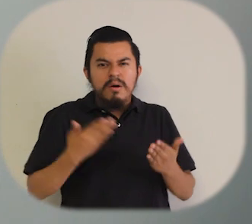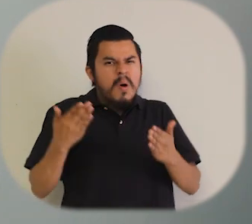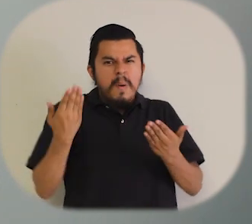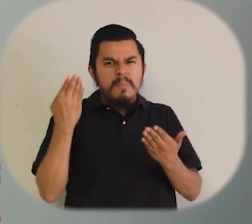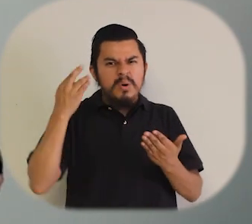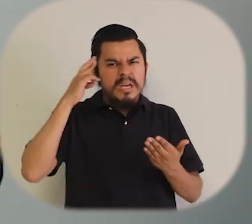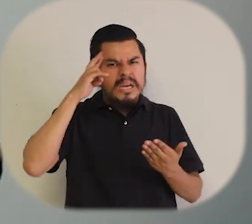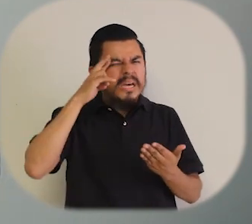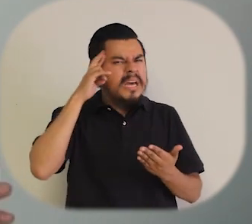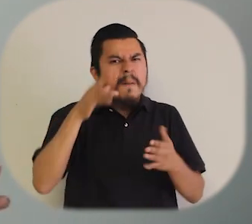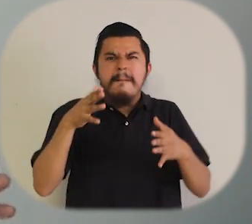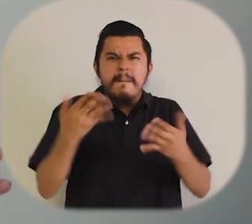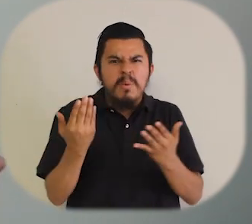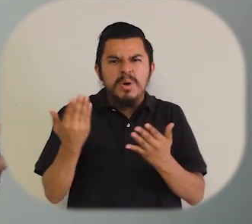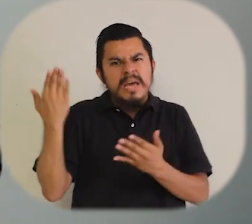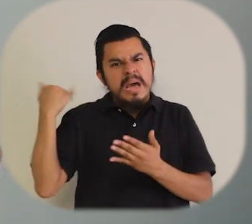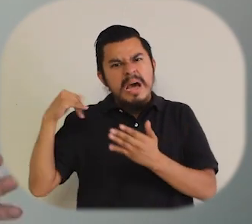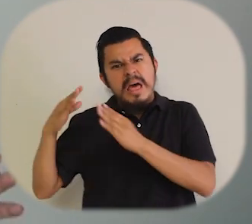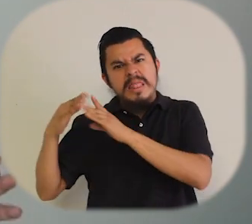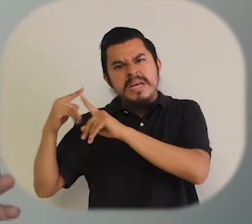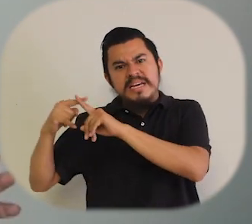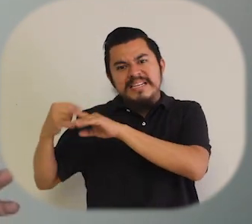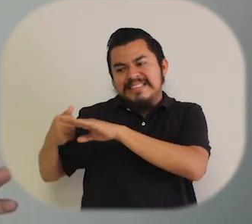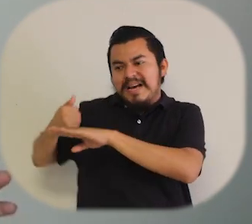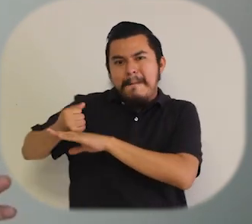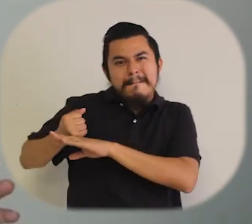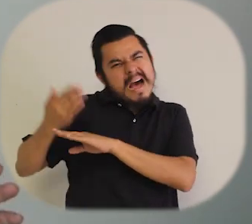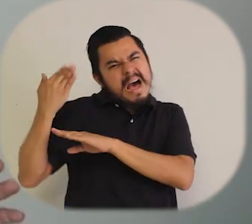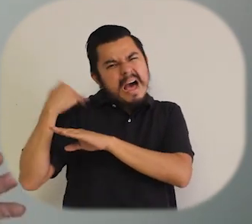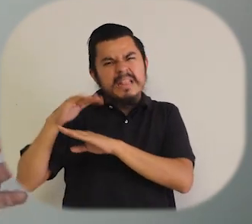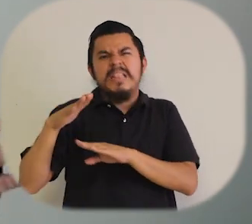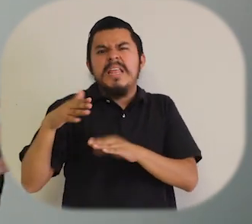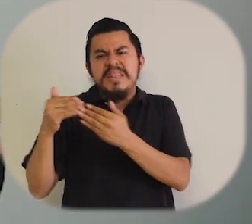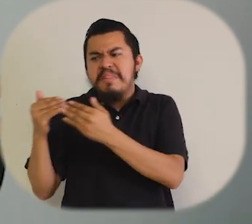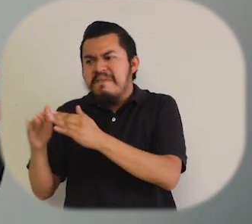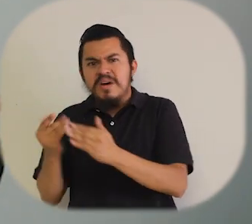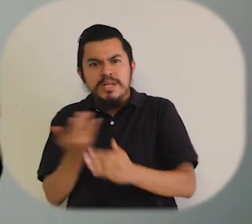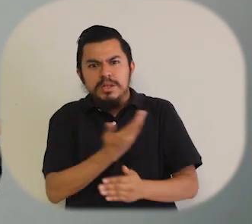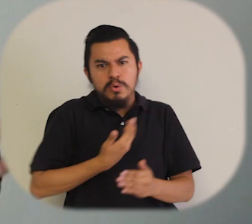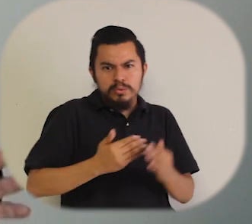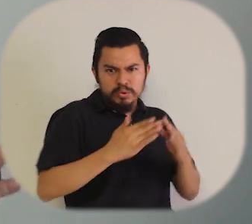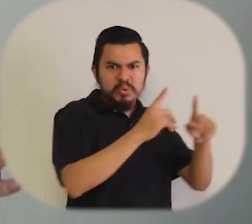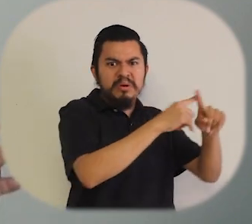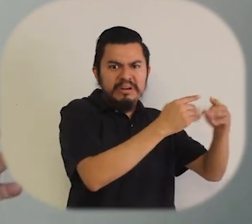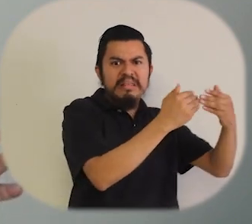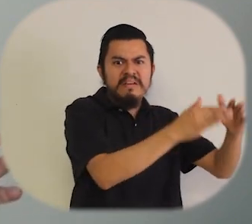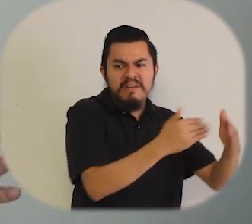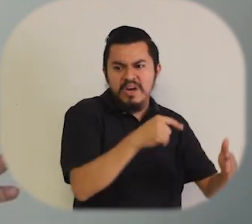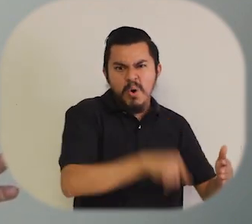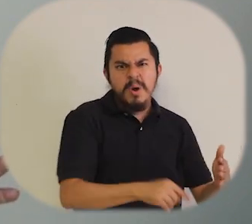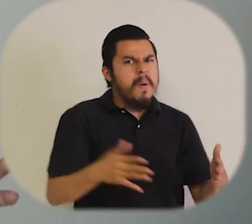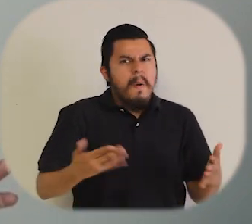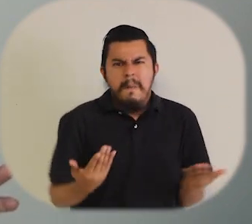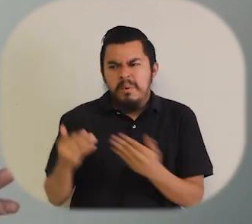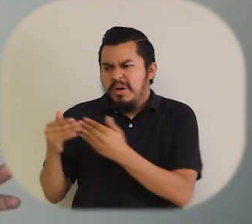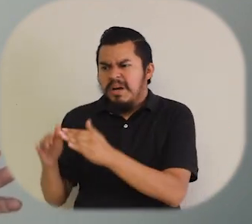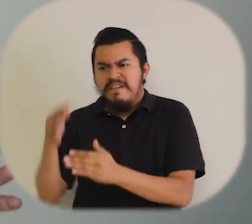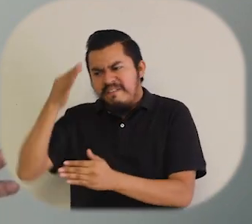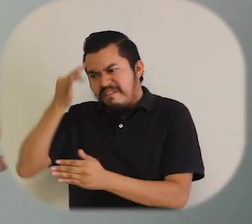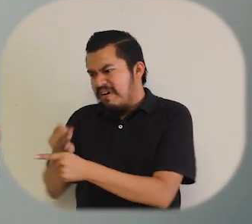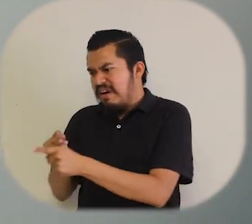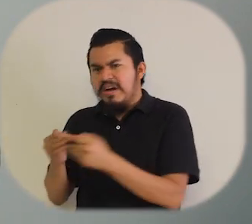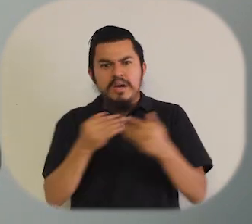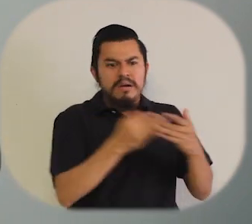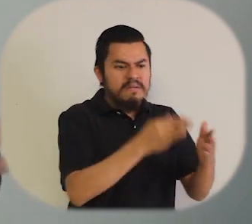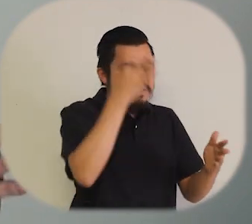iglesia primitiva y la que nosotros somos diferentes, la razón por la que la fe de ellos y nuestra fe es diferente, y también el